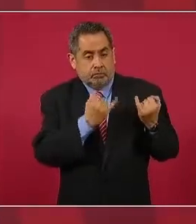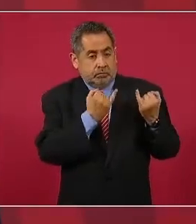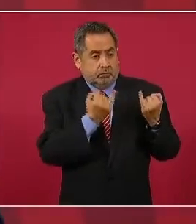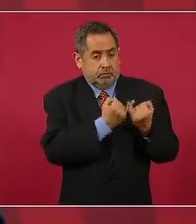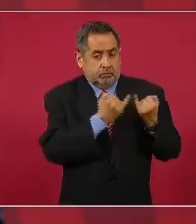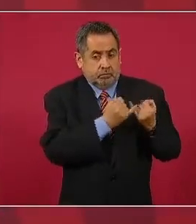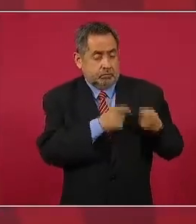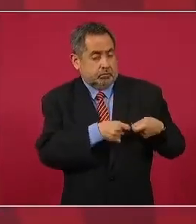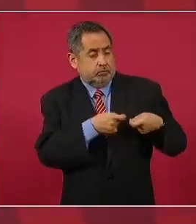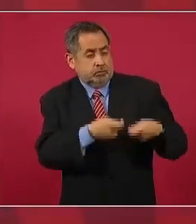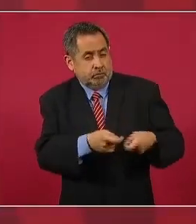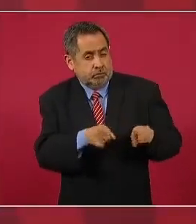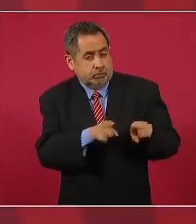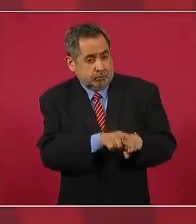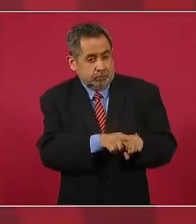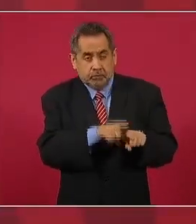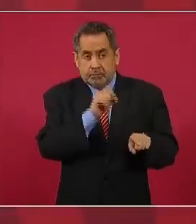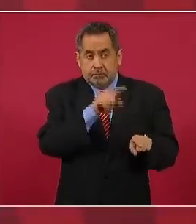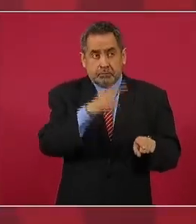sus nietos,